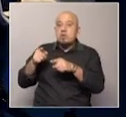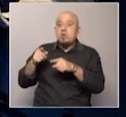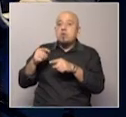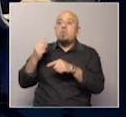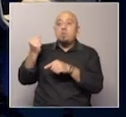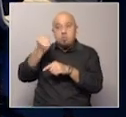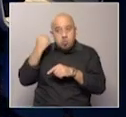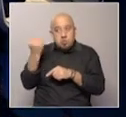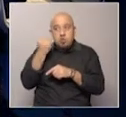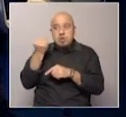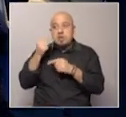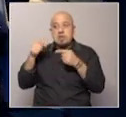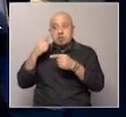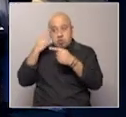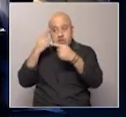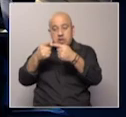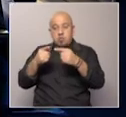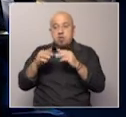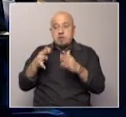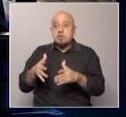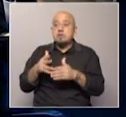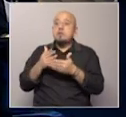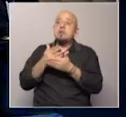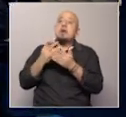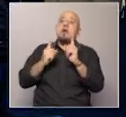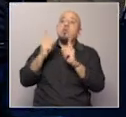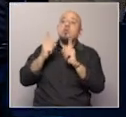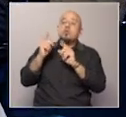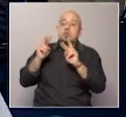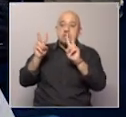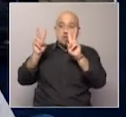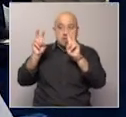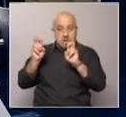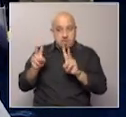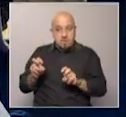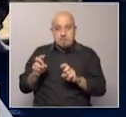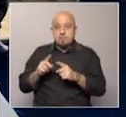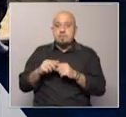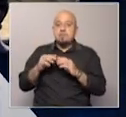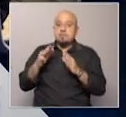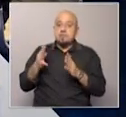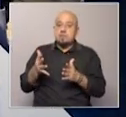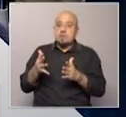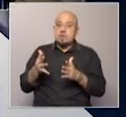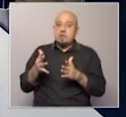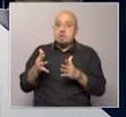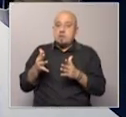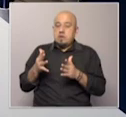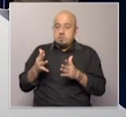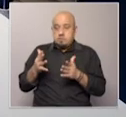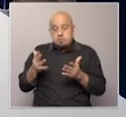de las metas que nos que nos guía es poner en agenda ciertos temas sin querer ser sin